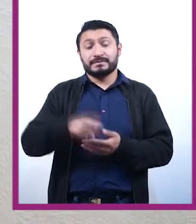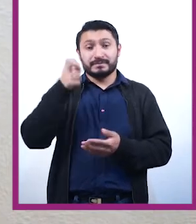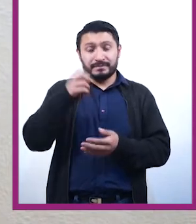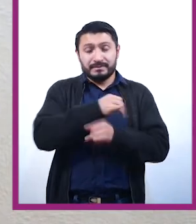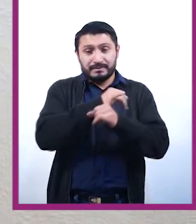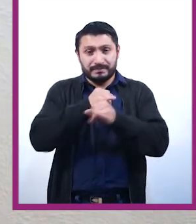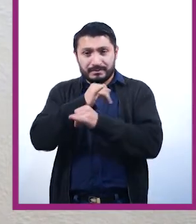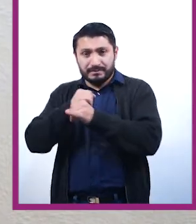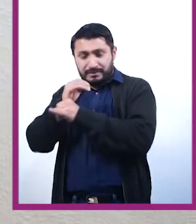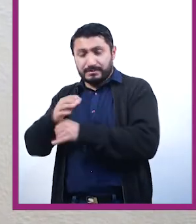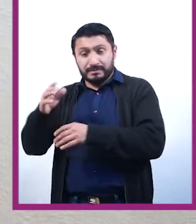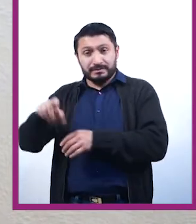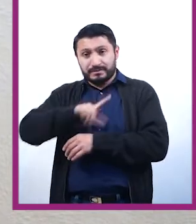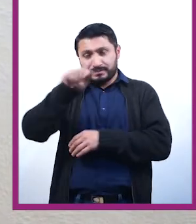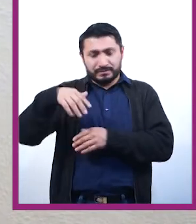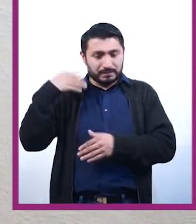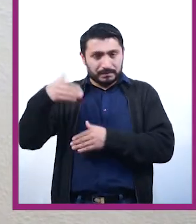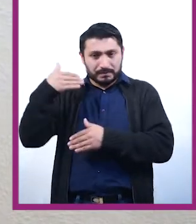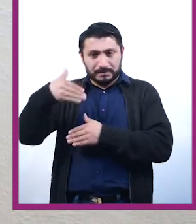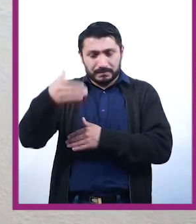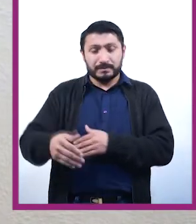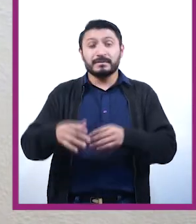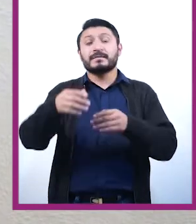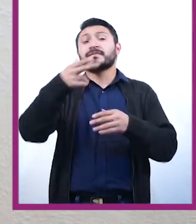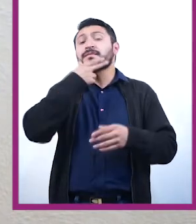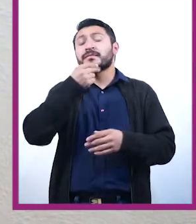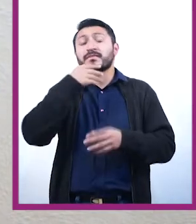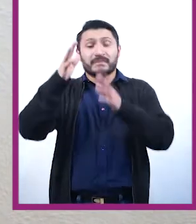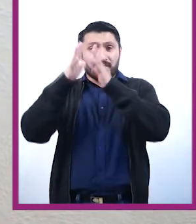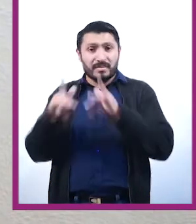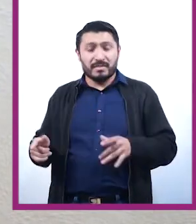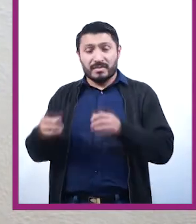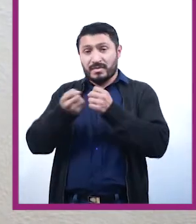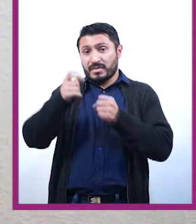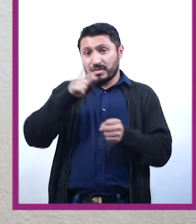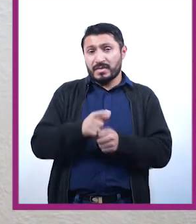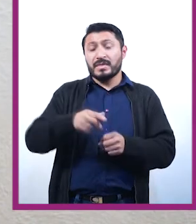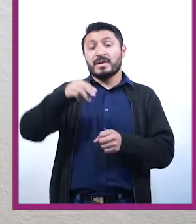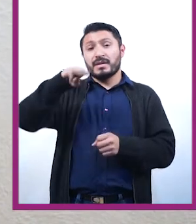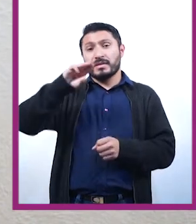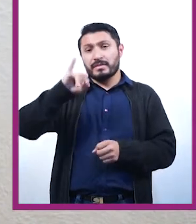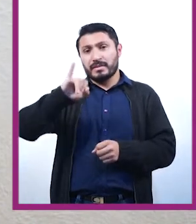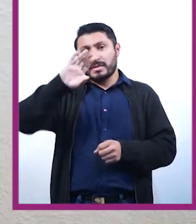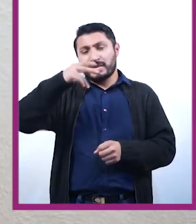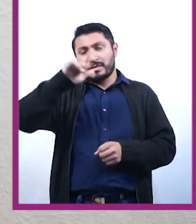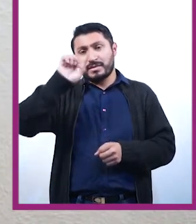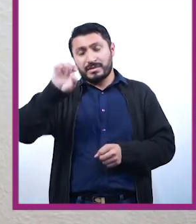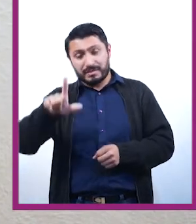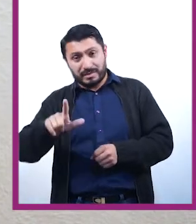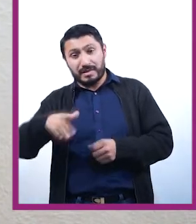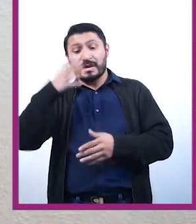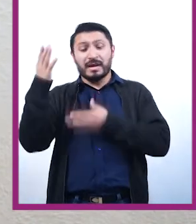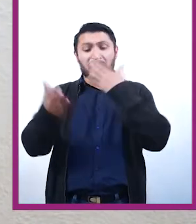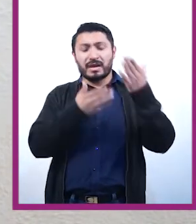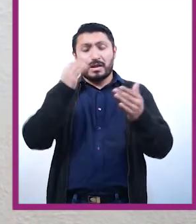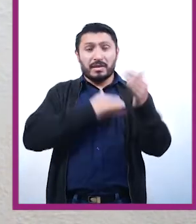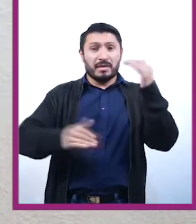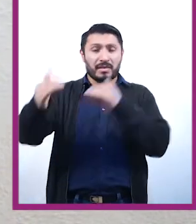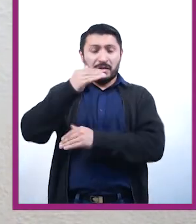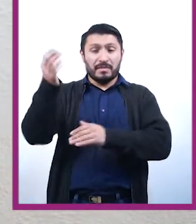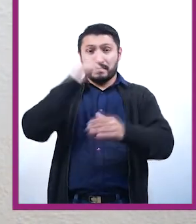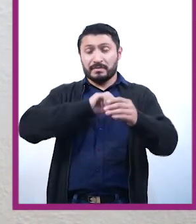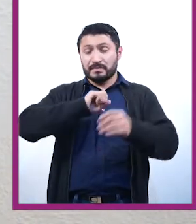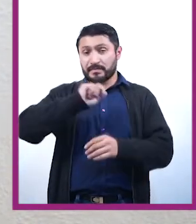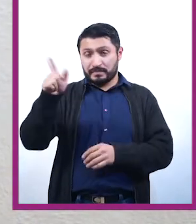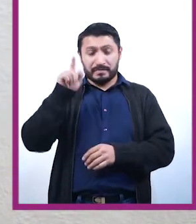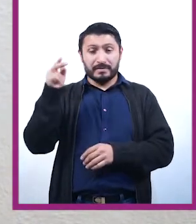fue retomado años después por el sociólogo francés Michel Bebiorka para estudiar el ascenso y éxito del nazismo en